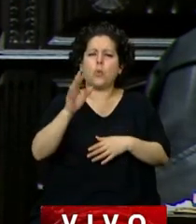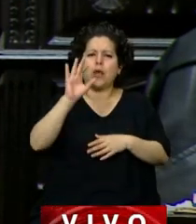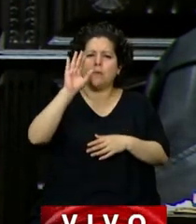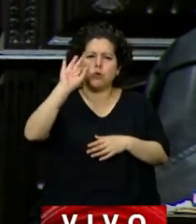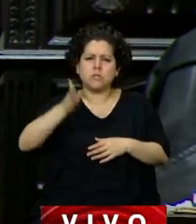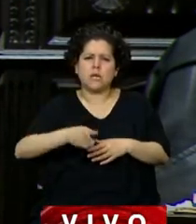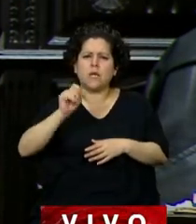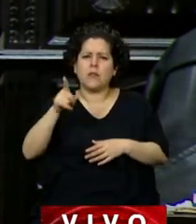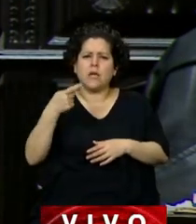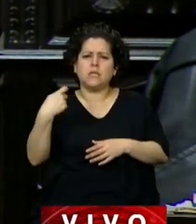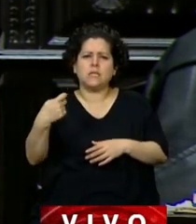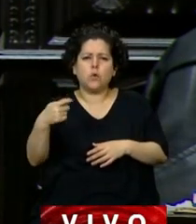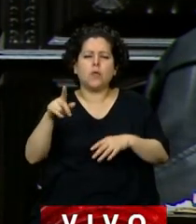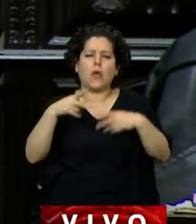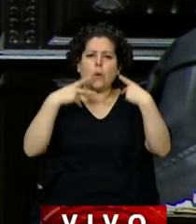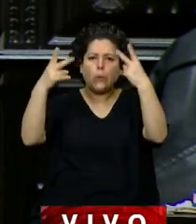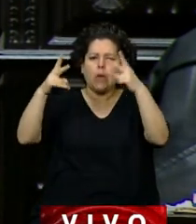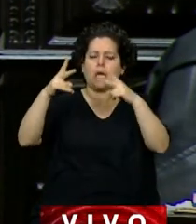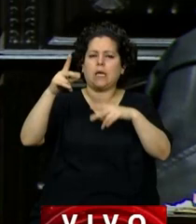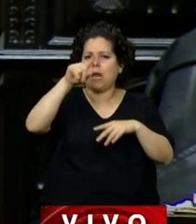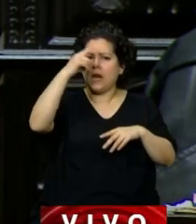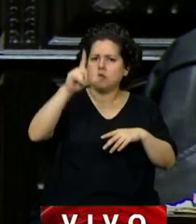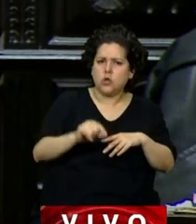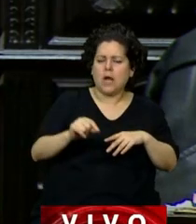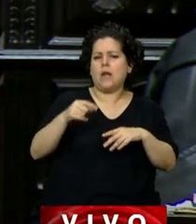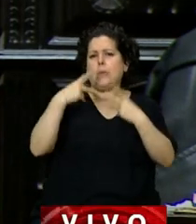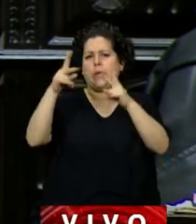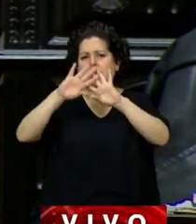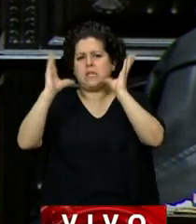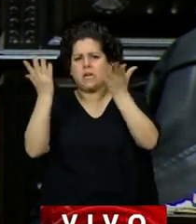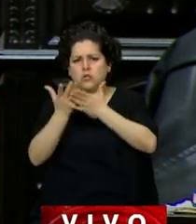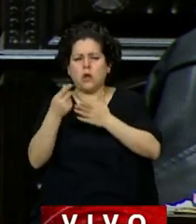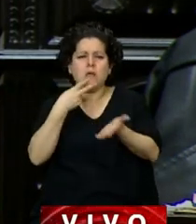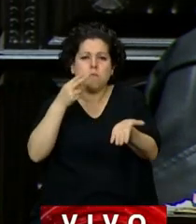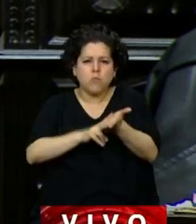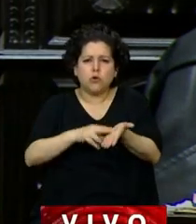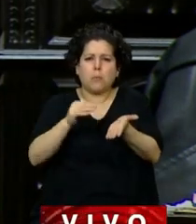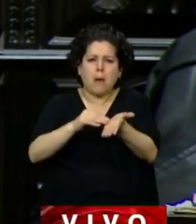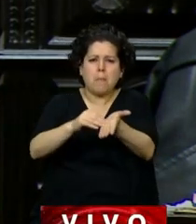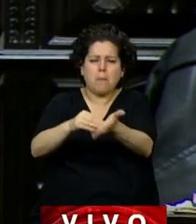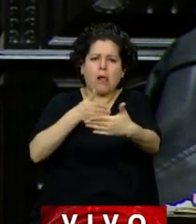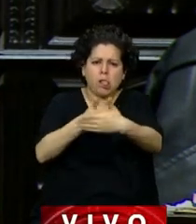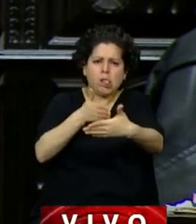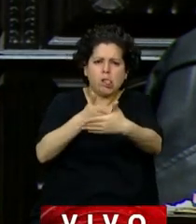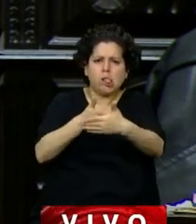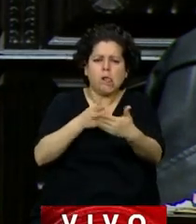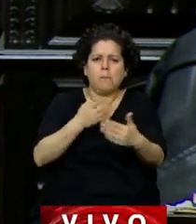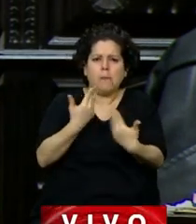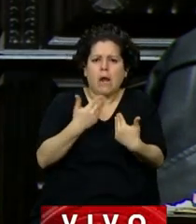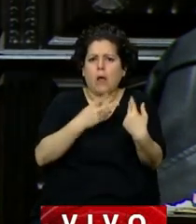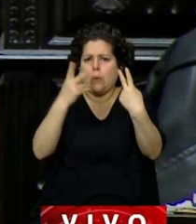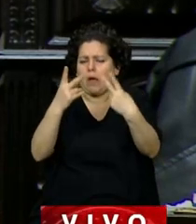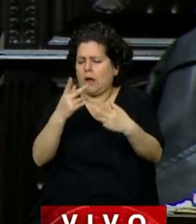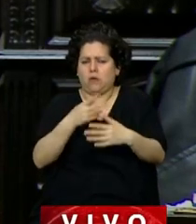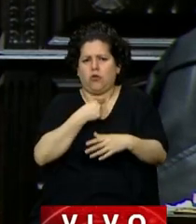que se incorpora para los viajes nacionales e internacionales. No estamos de acuerdo con más impuestos y más trabas para poder viajar.